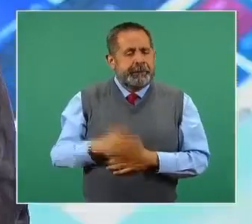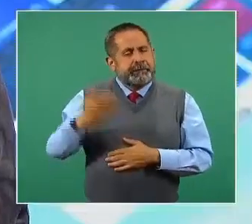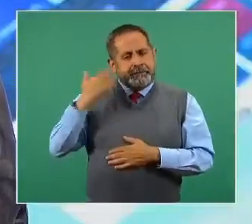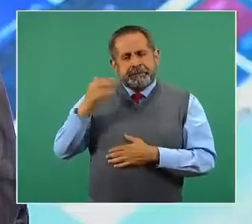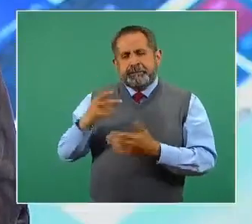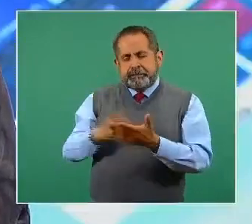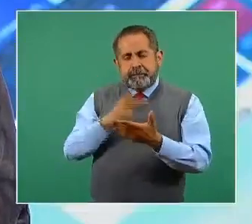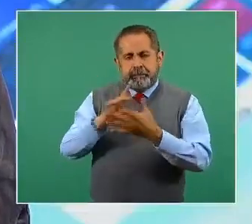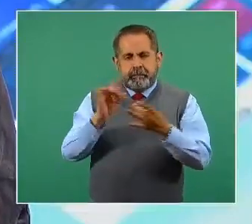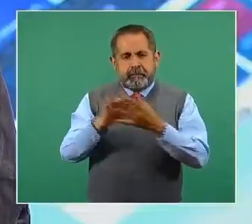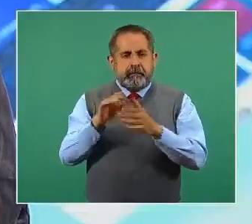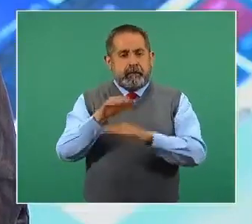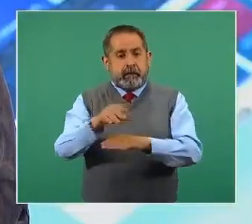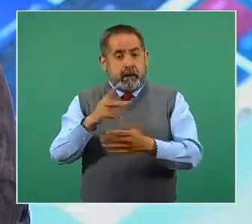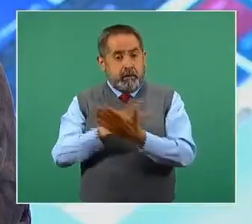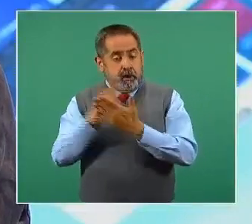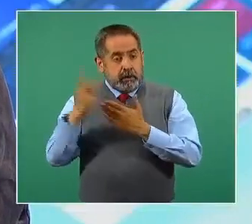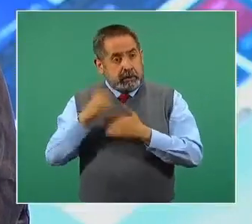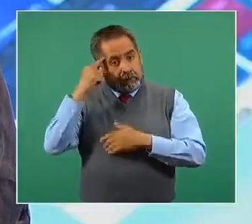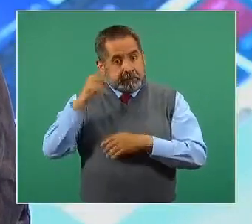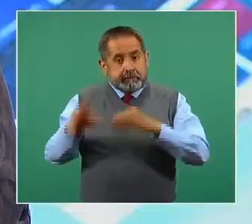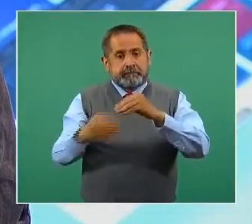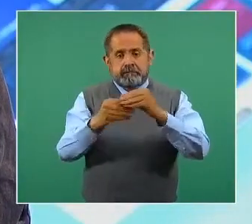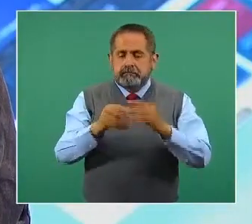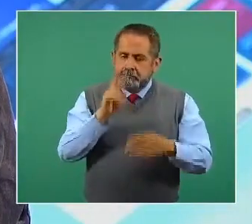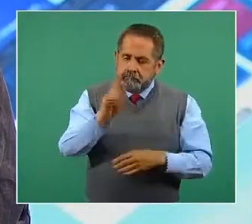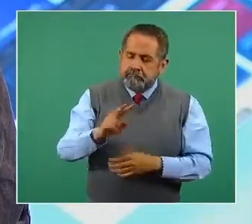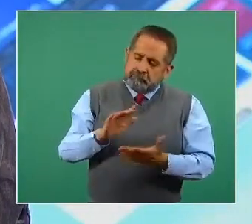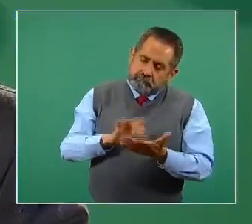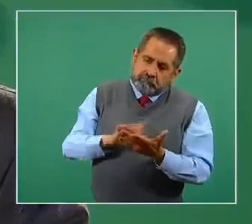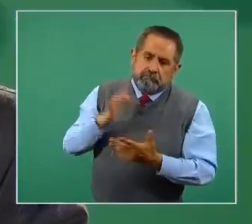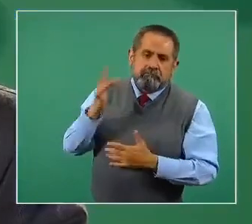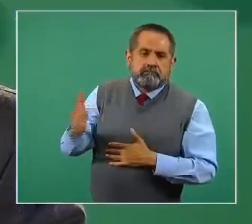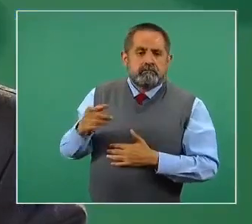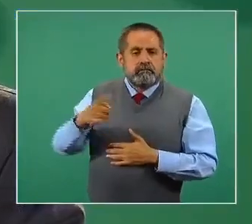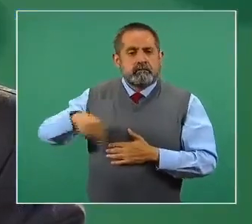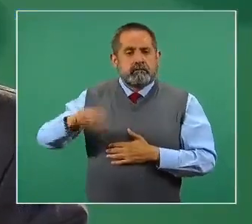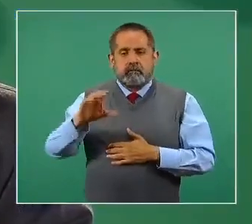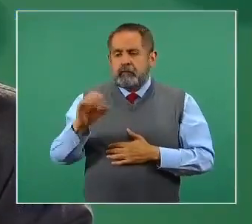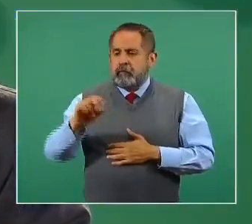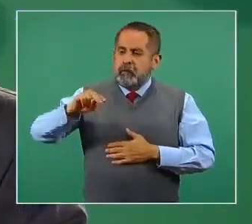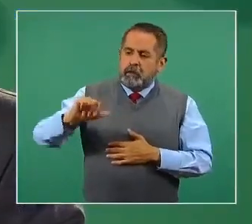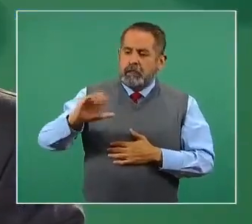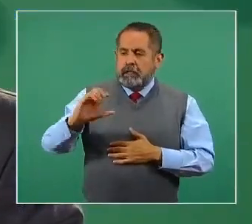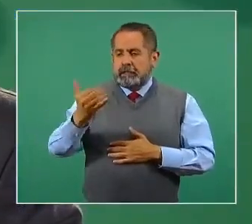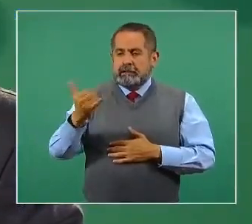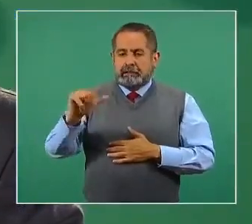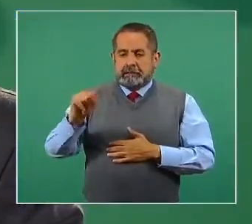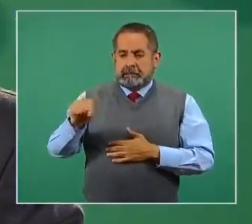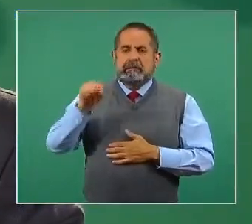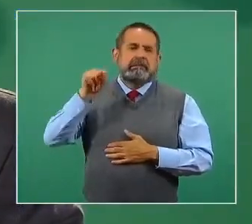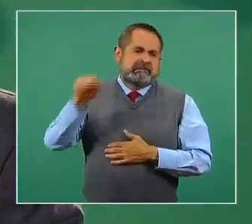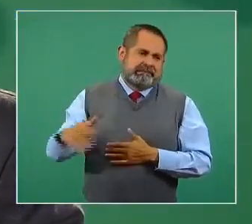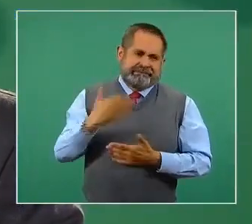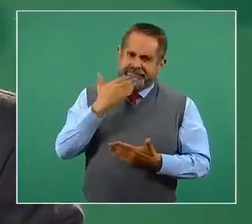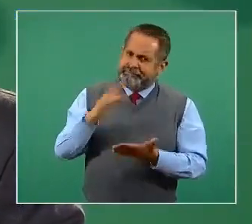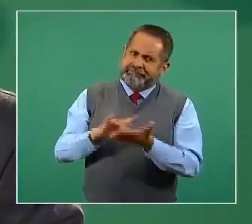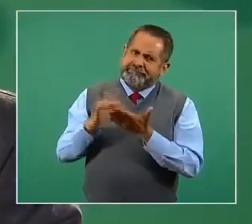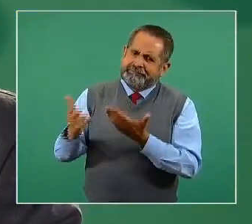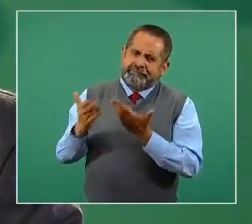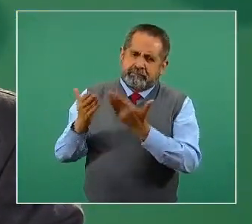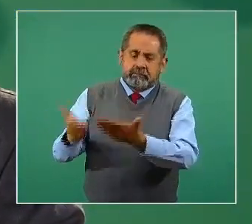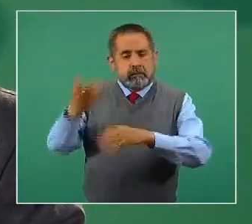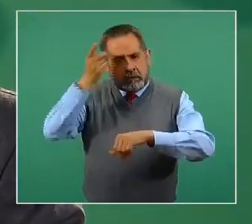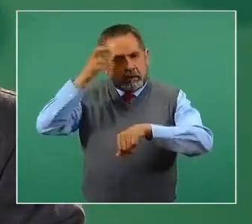dicho cada vez que hablamos de este proyecto, es el agradecimiento al Consejo Nacional de Ciencia y Tecnología, CONACYT, a